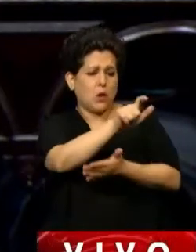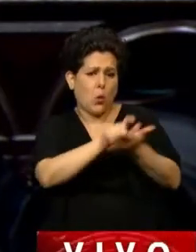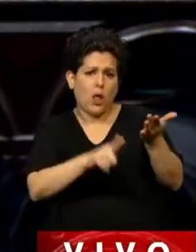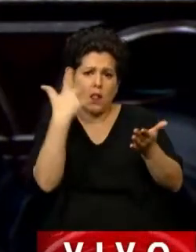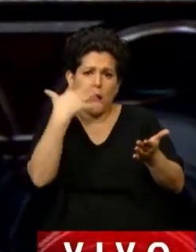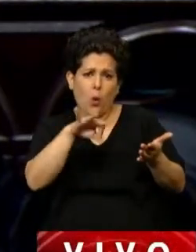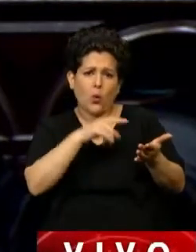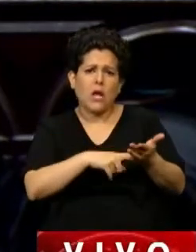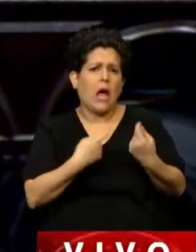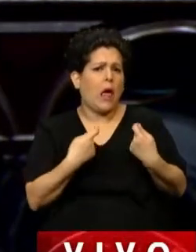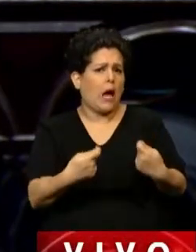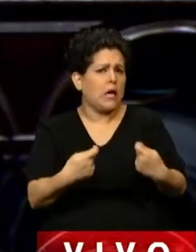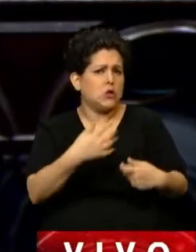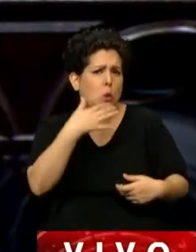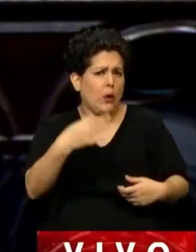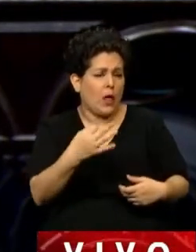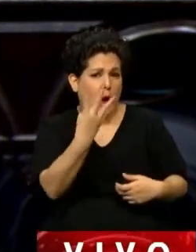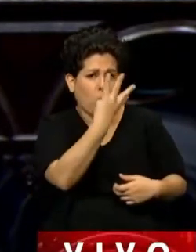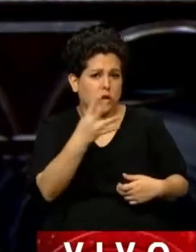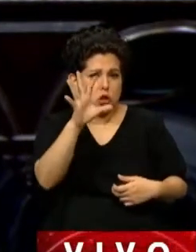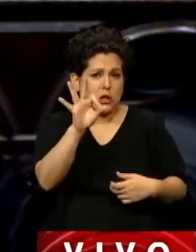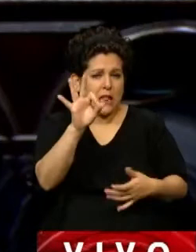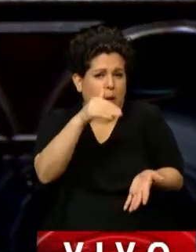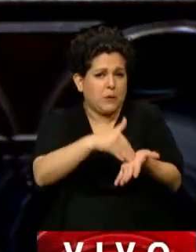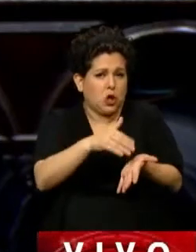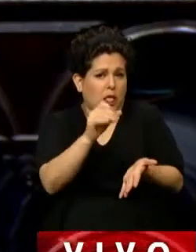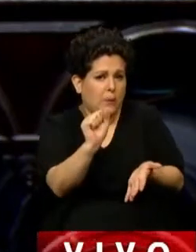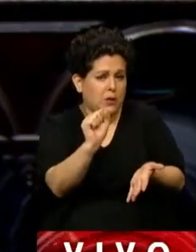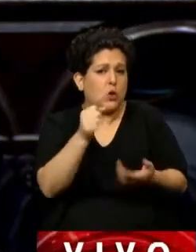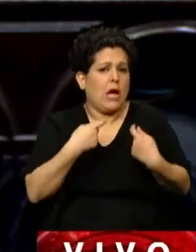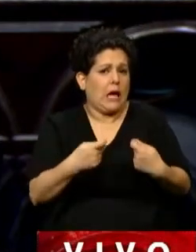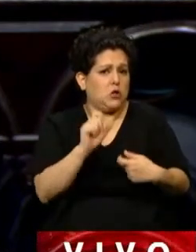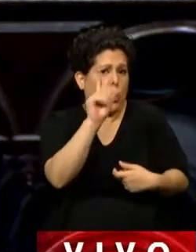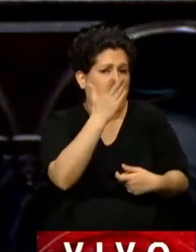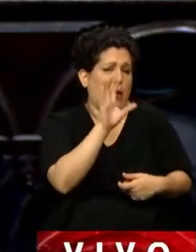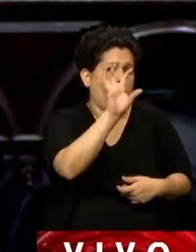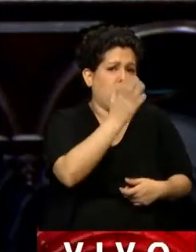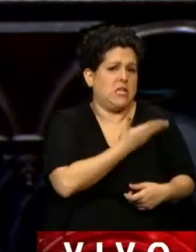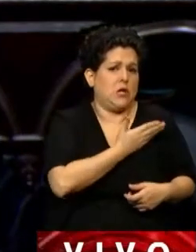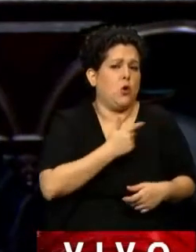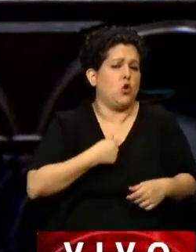de su implementación? 430 millones de pesos salió en la provincia de Santa Fe solamente, mi